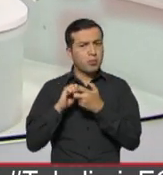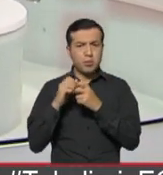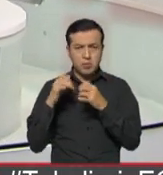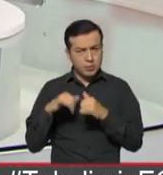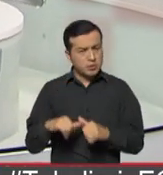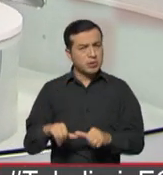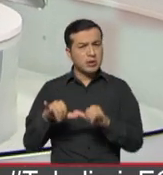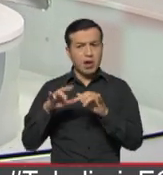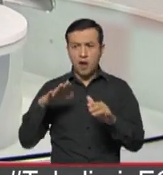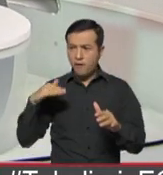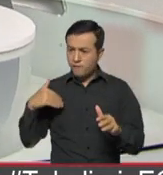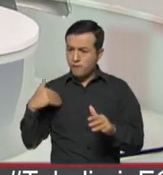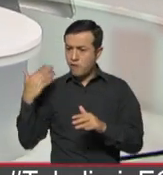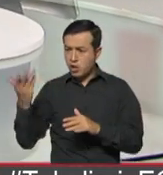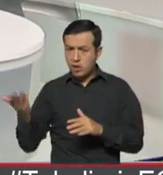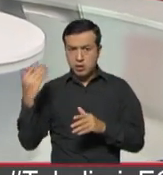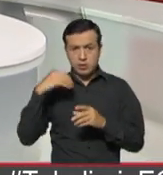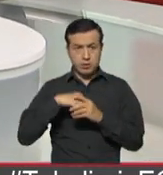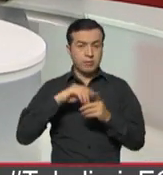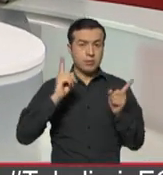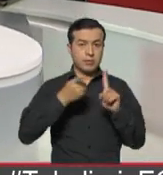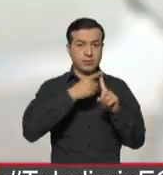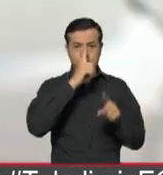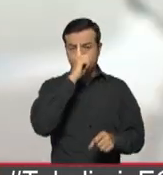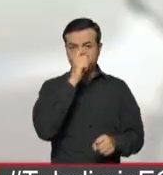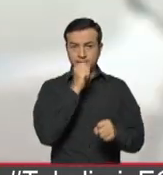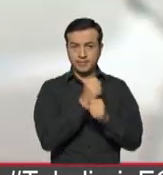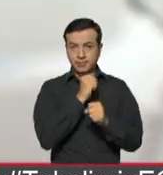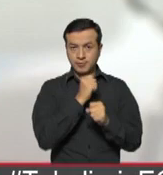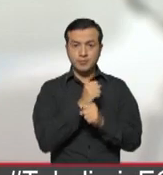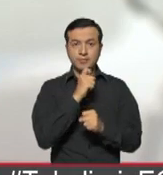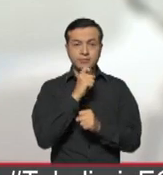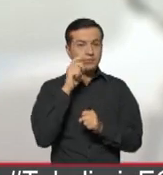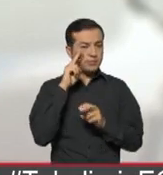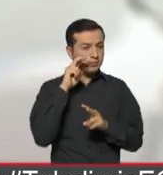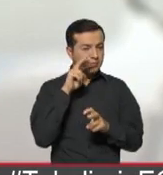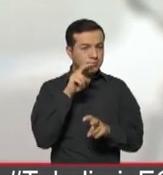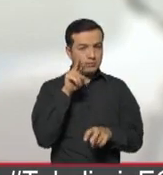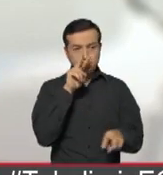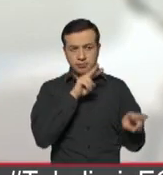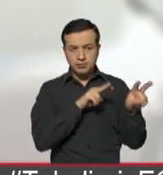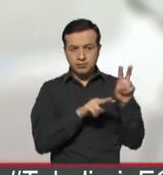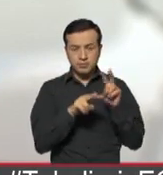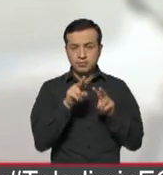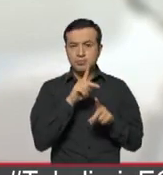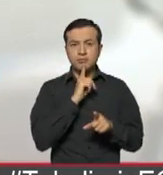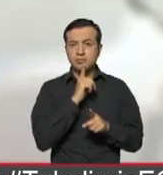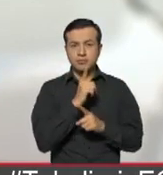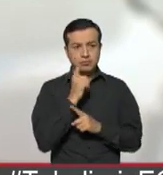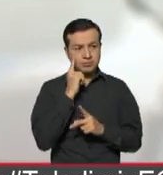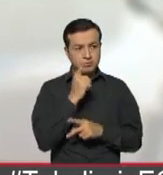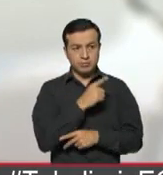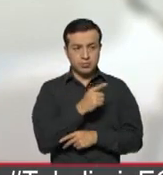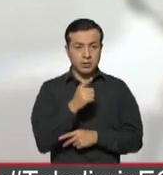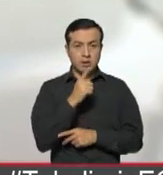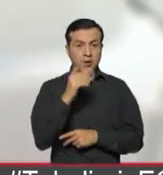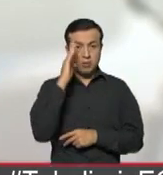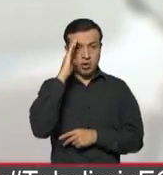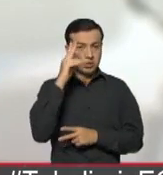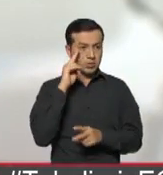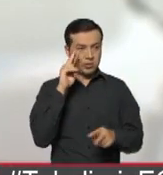grande. Bueno, a ver, ahí el primer trabajo, yo decía, es un trabajo de inteligencia, ¿no? Es importantísimo garantizar que la